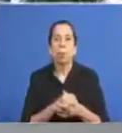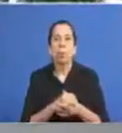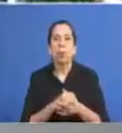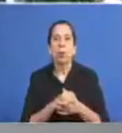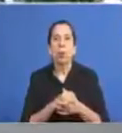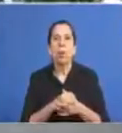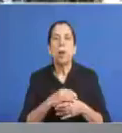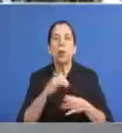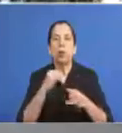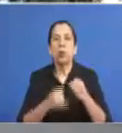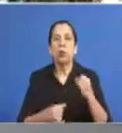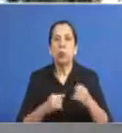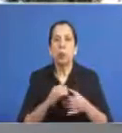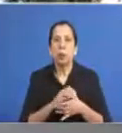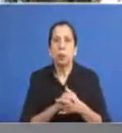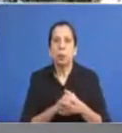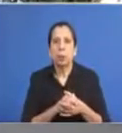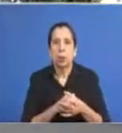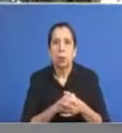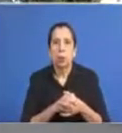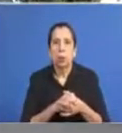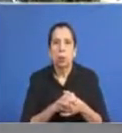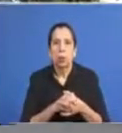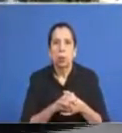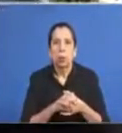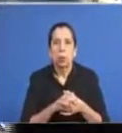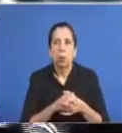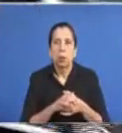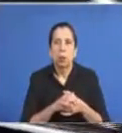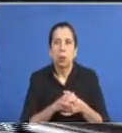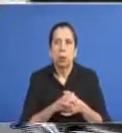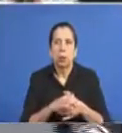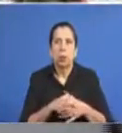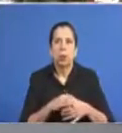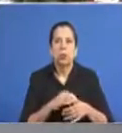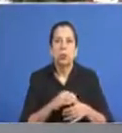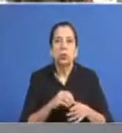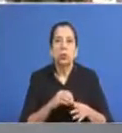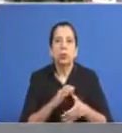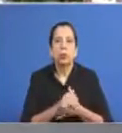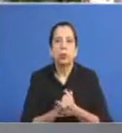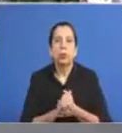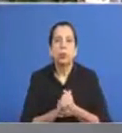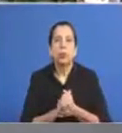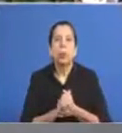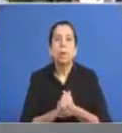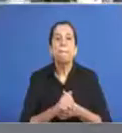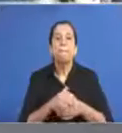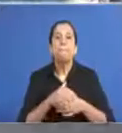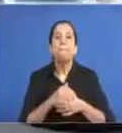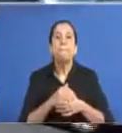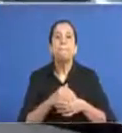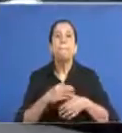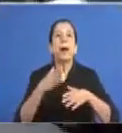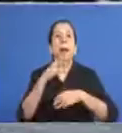del virus en esta segunda etapa. ¿Por qué? Porque si no ponemos de nuestra parte, el país no va